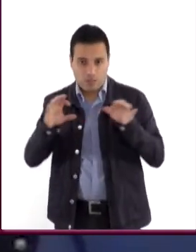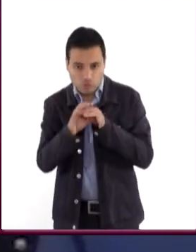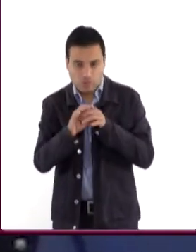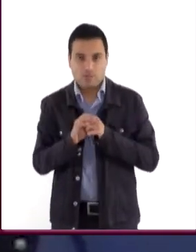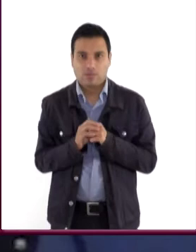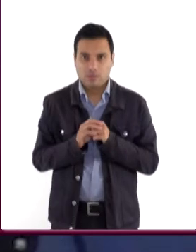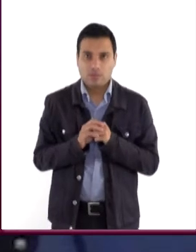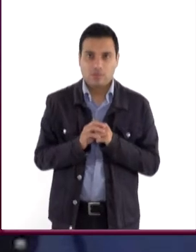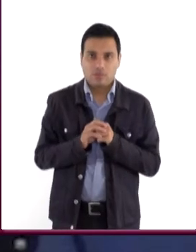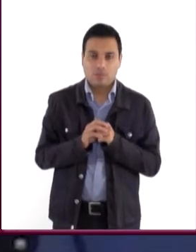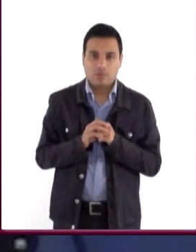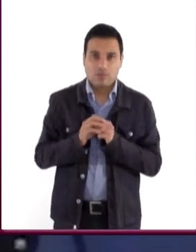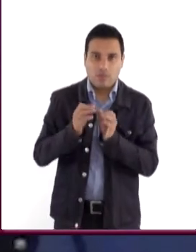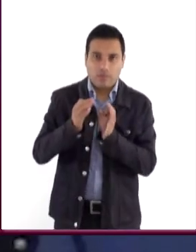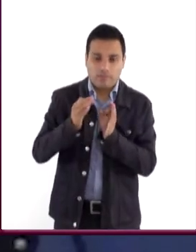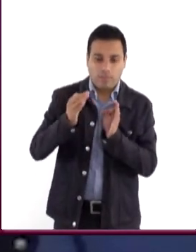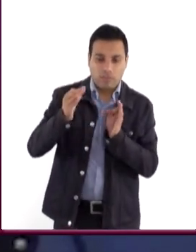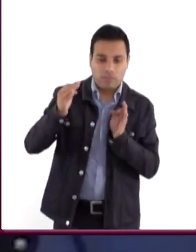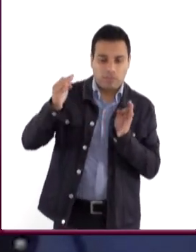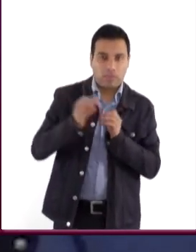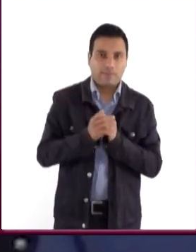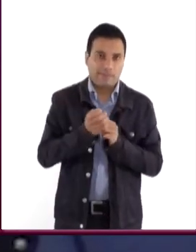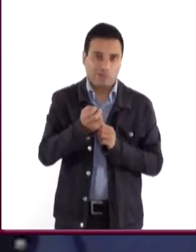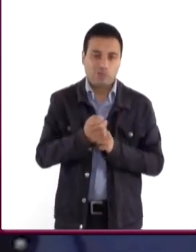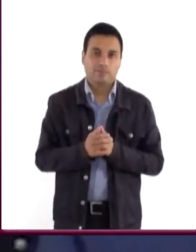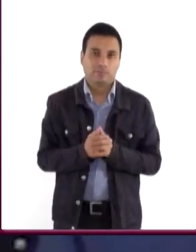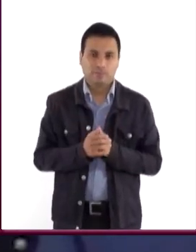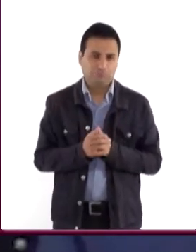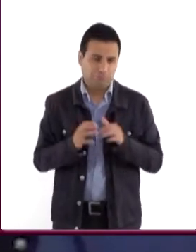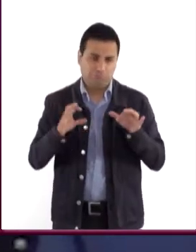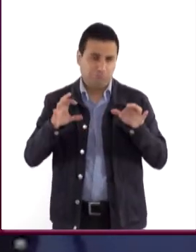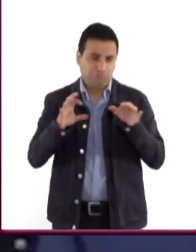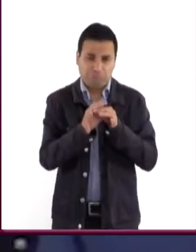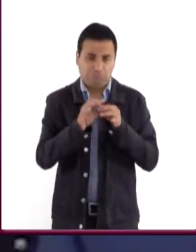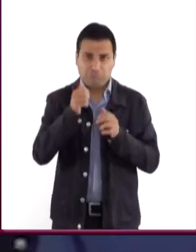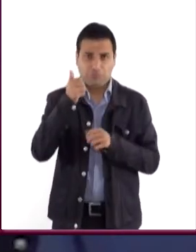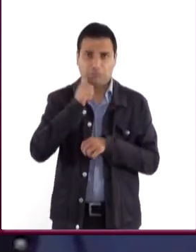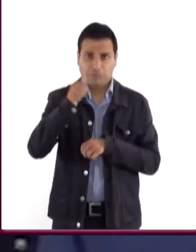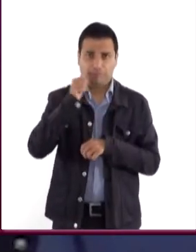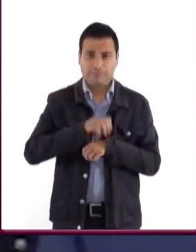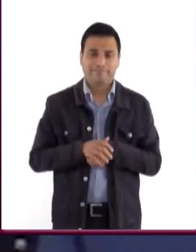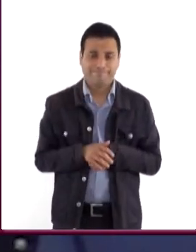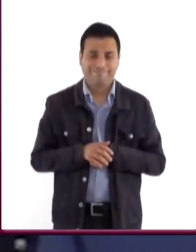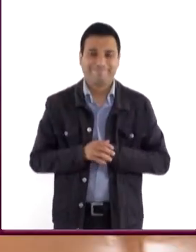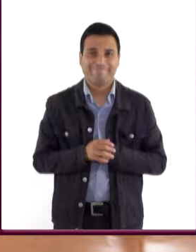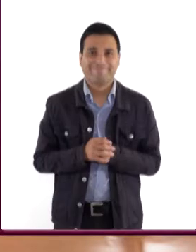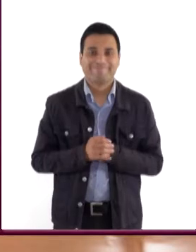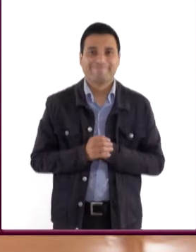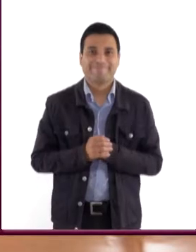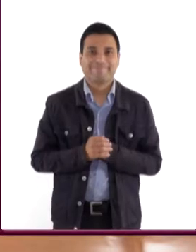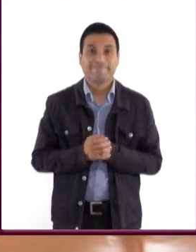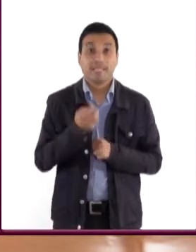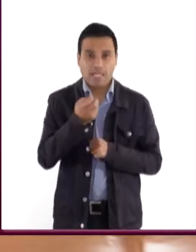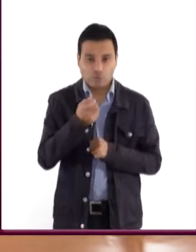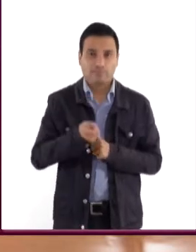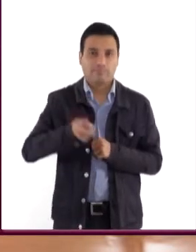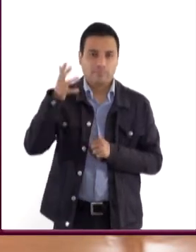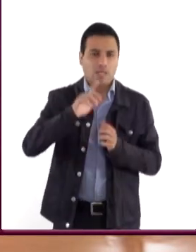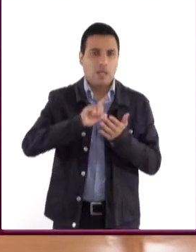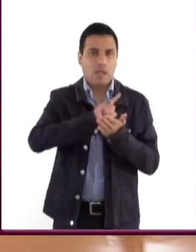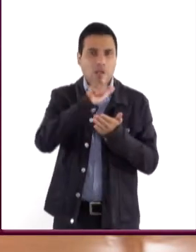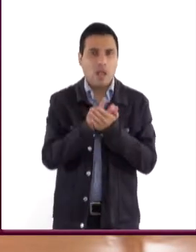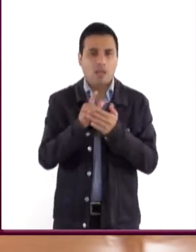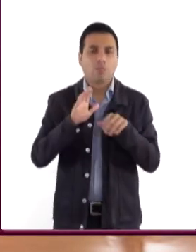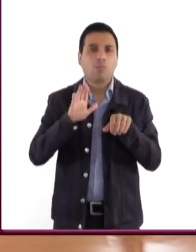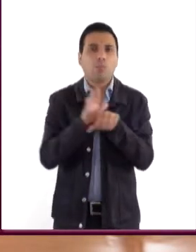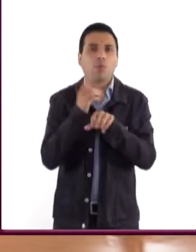el desplazamiento. Están relacionados proporcionalmente a través de una constante. Y se conoce como ley